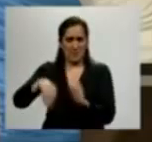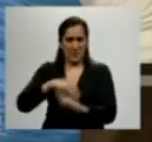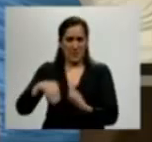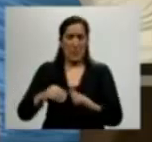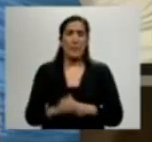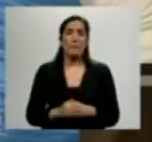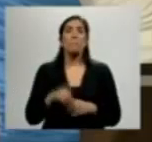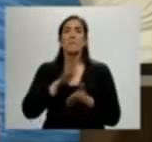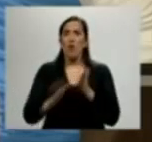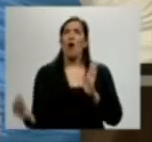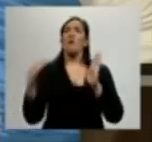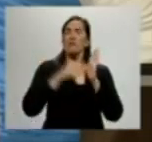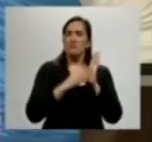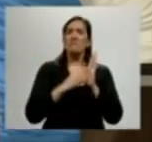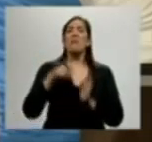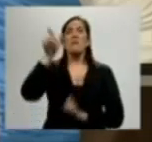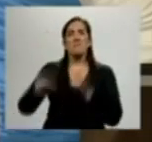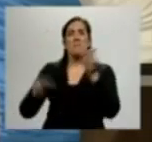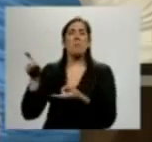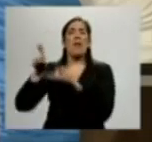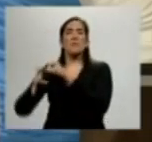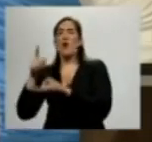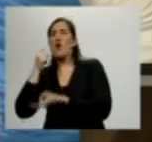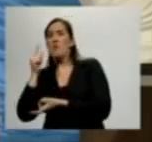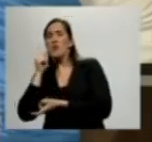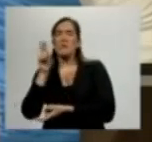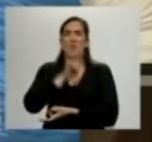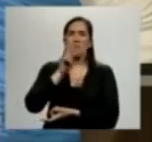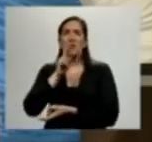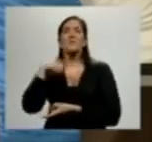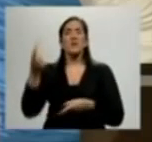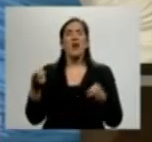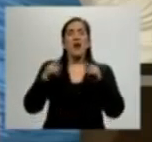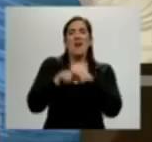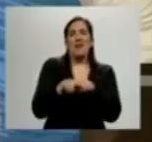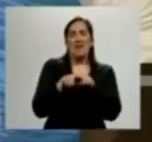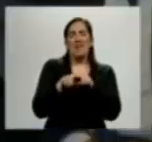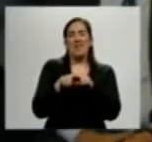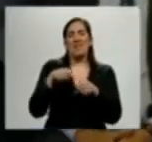al matrimonio igualitario, a los derechos derivados de las uniones convivenciales.